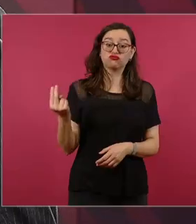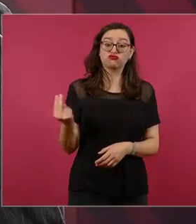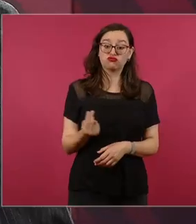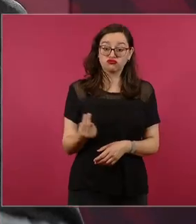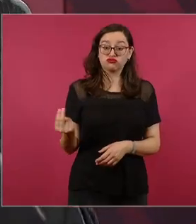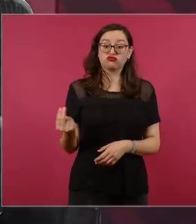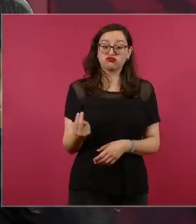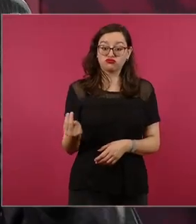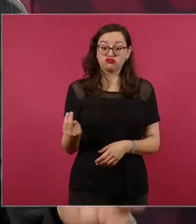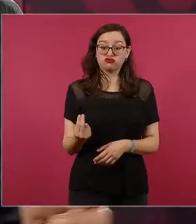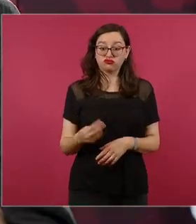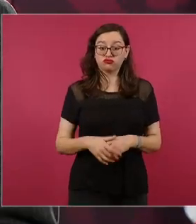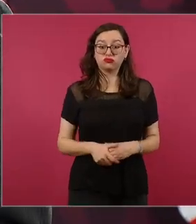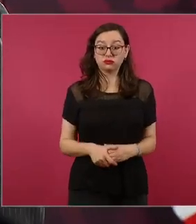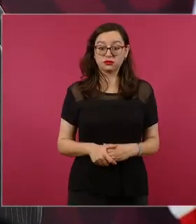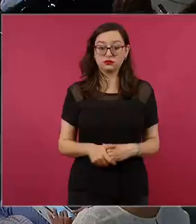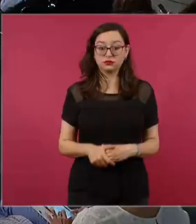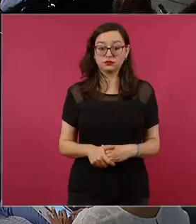Y este,